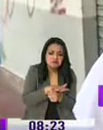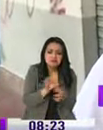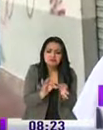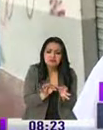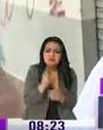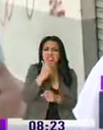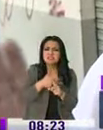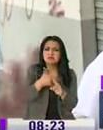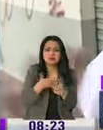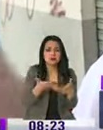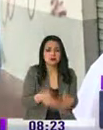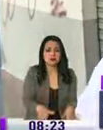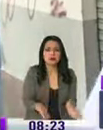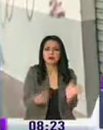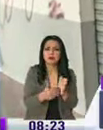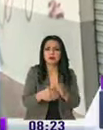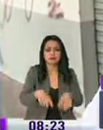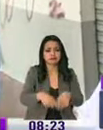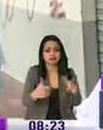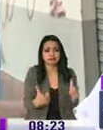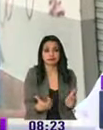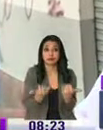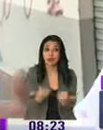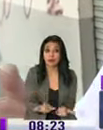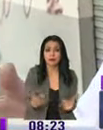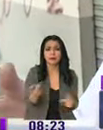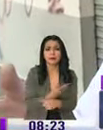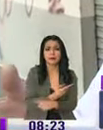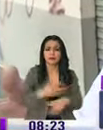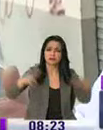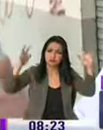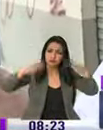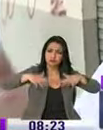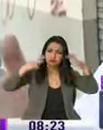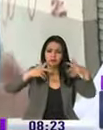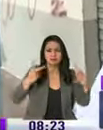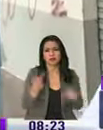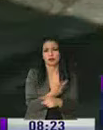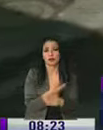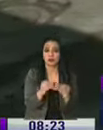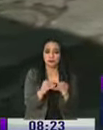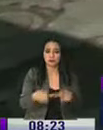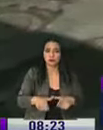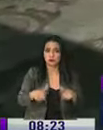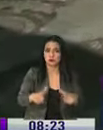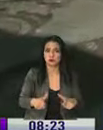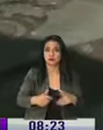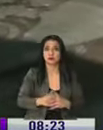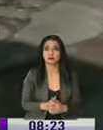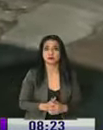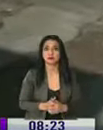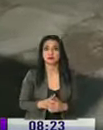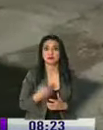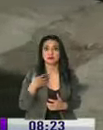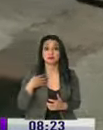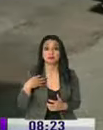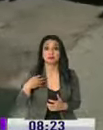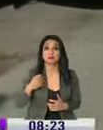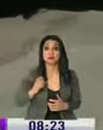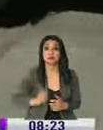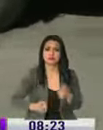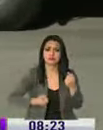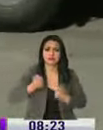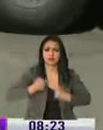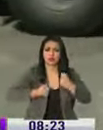meses, 4 meses y vuelve a lo mismo. Ahora con el clima que está terrible, se hace más hueco. Los vehículos que transitan por la vía caen constantemente